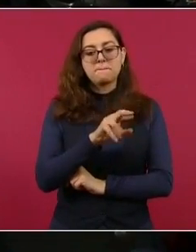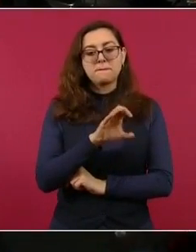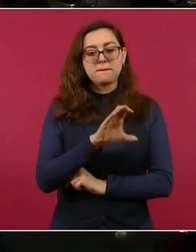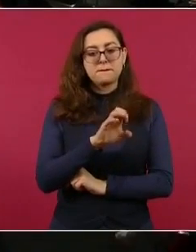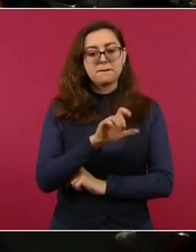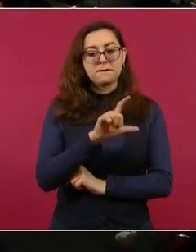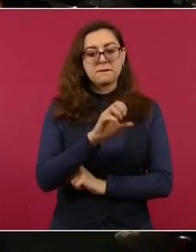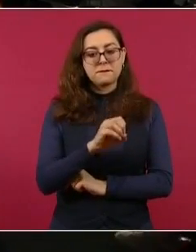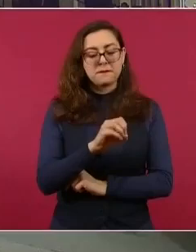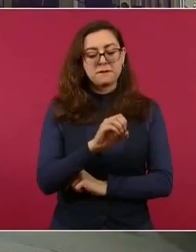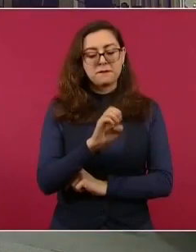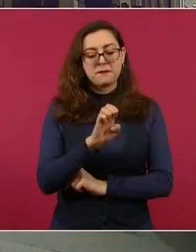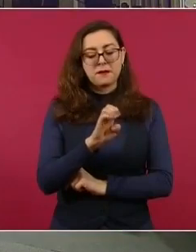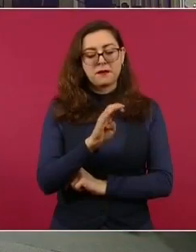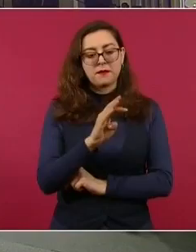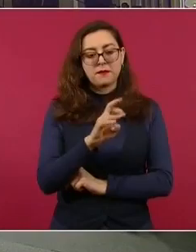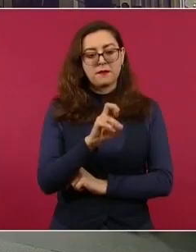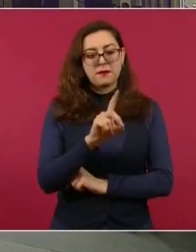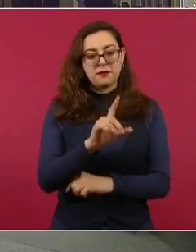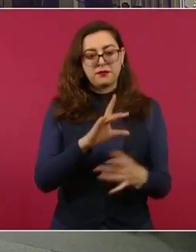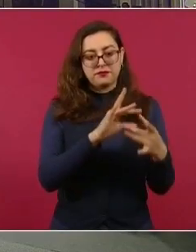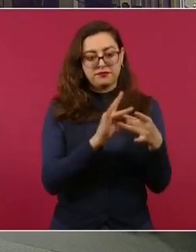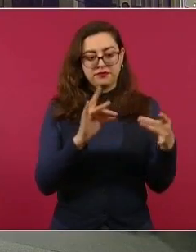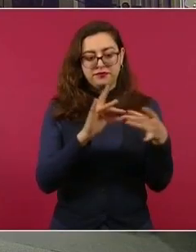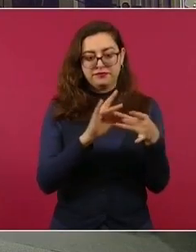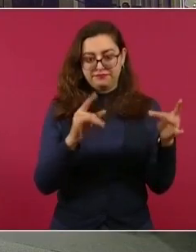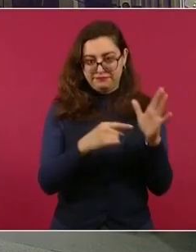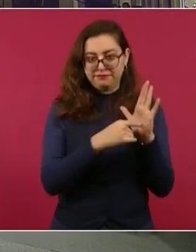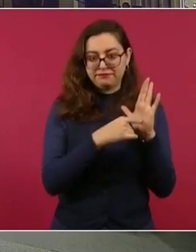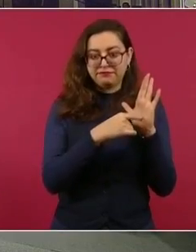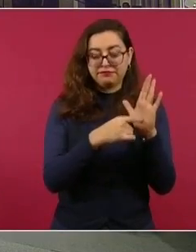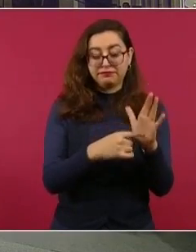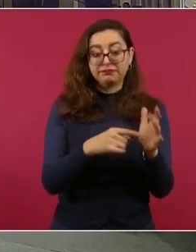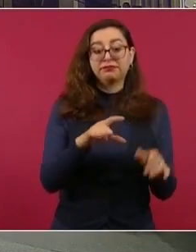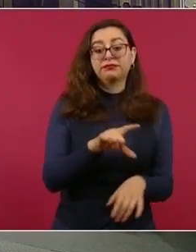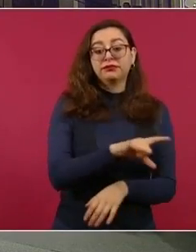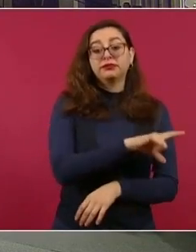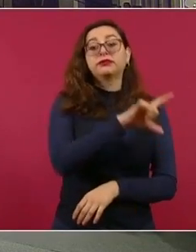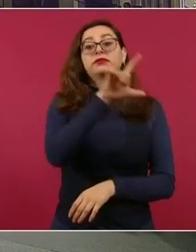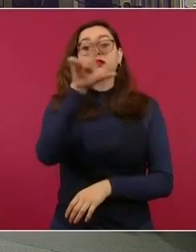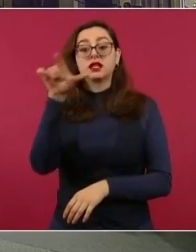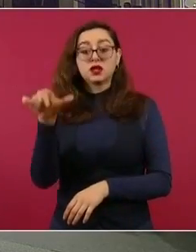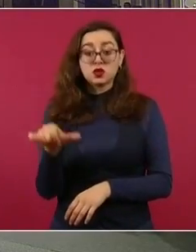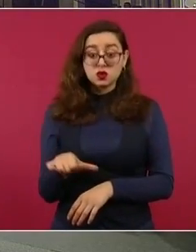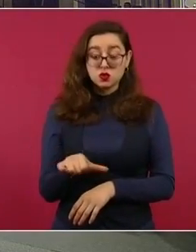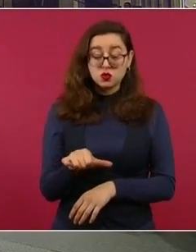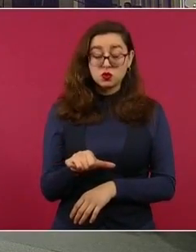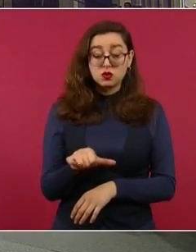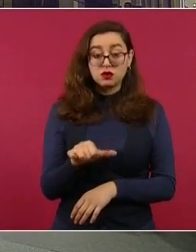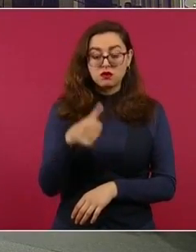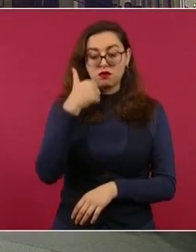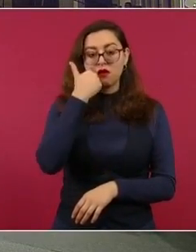y luego queremos mostrarles de cómo además